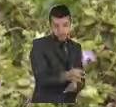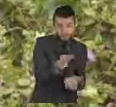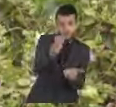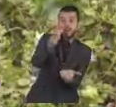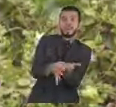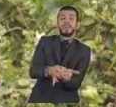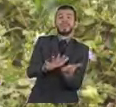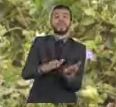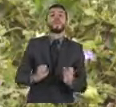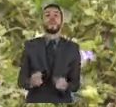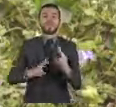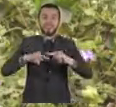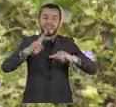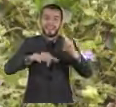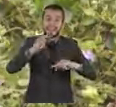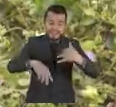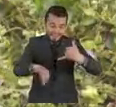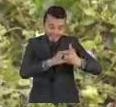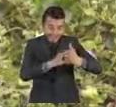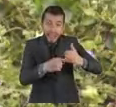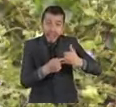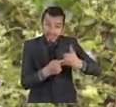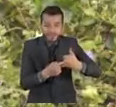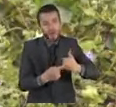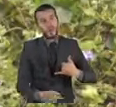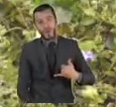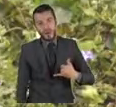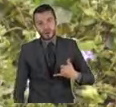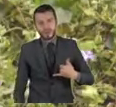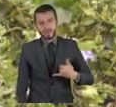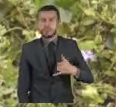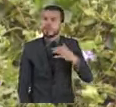país. Aquí estamos por dos razones,